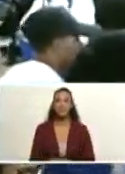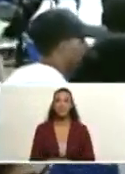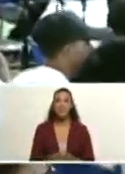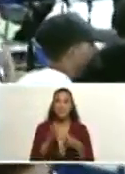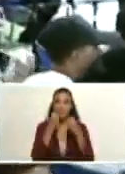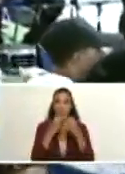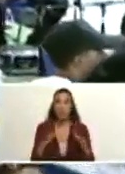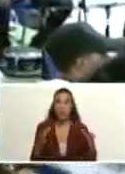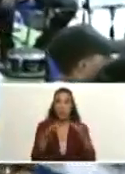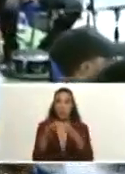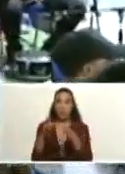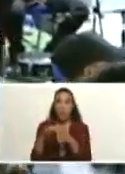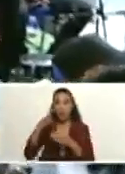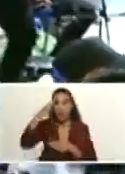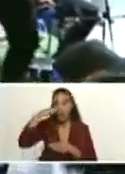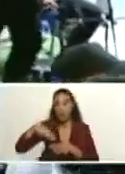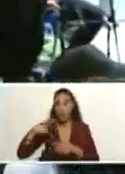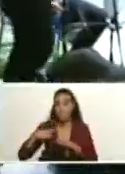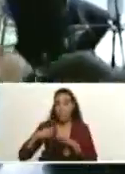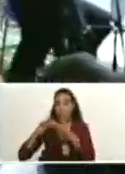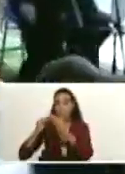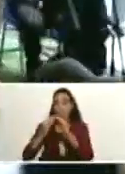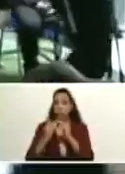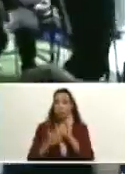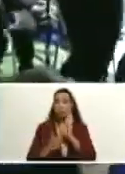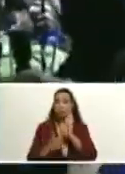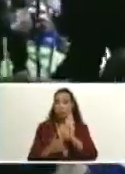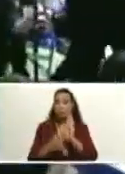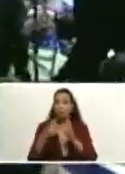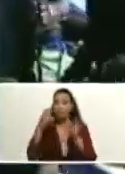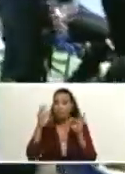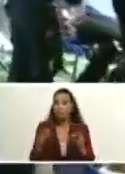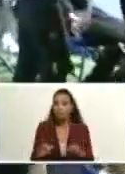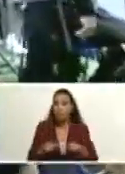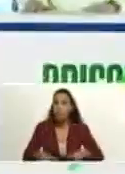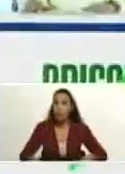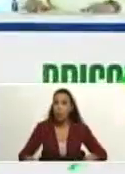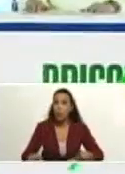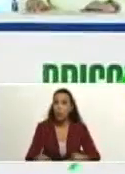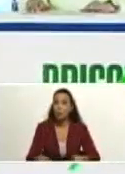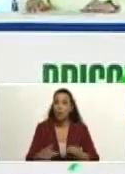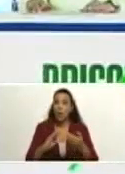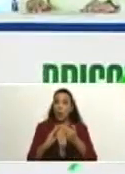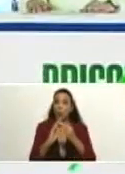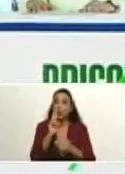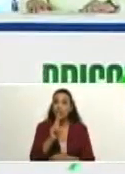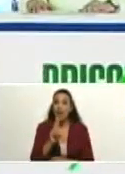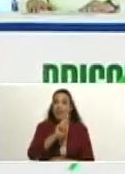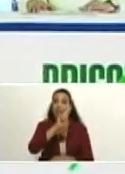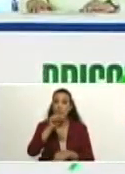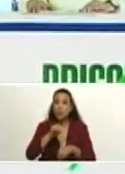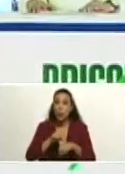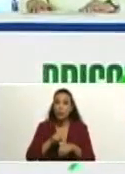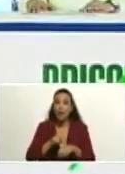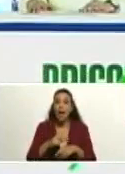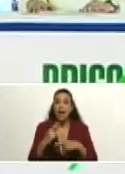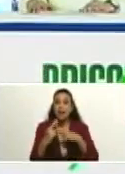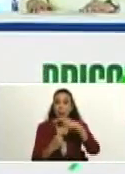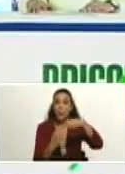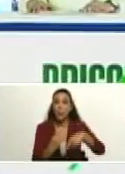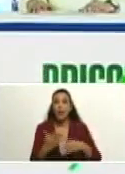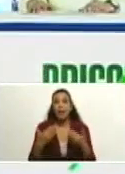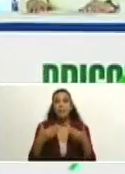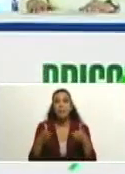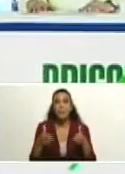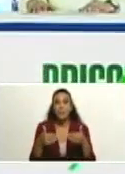Bueno, las bricomiles. Estamos precisamente en la Unidad Educativa Nacional República de